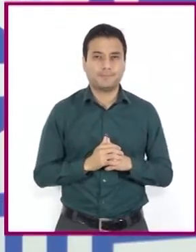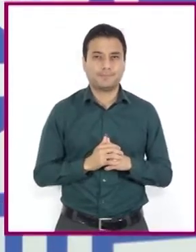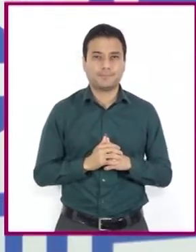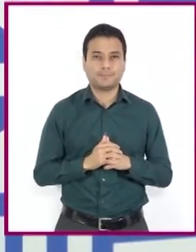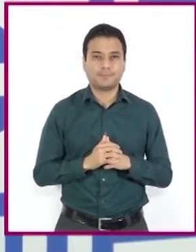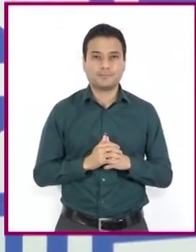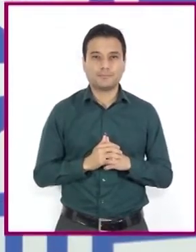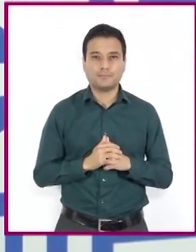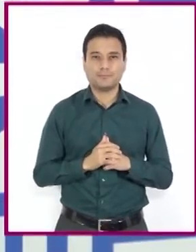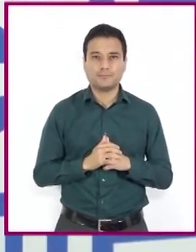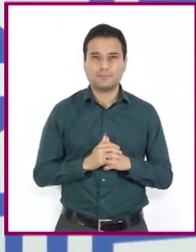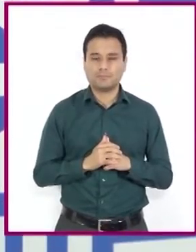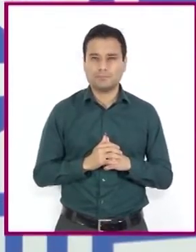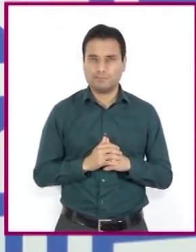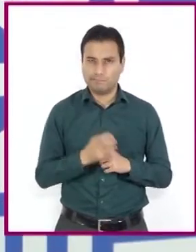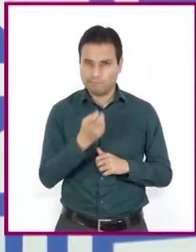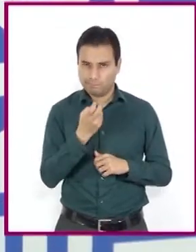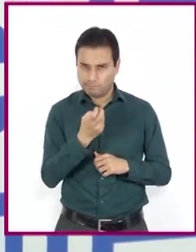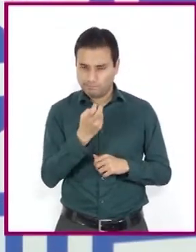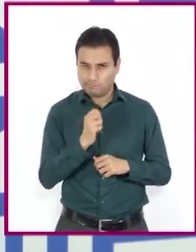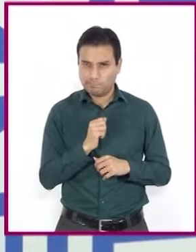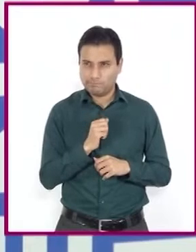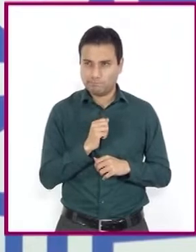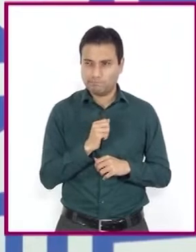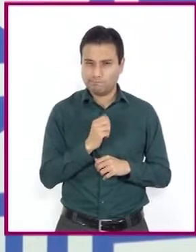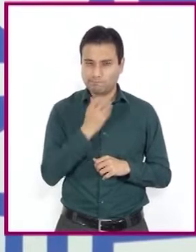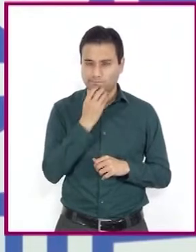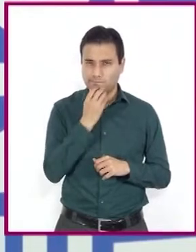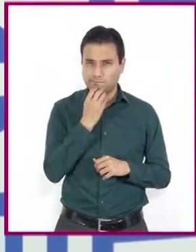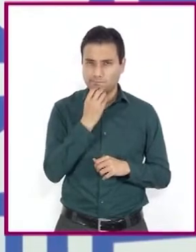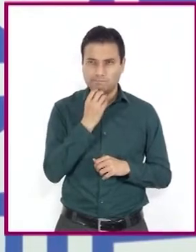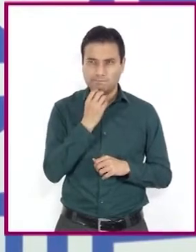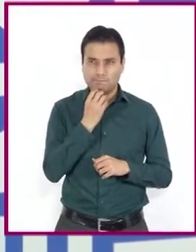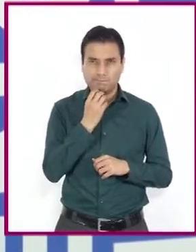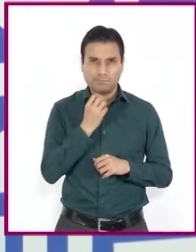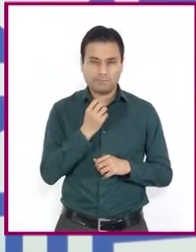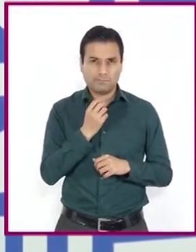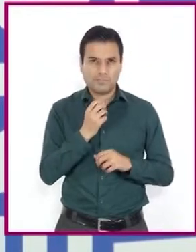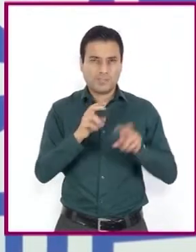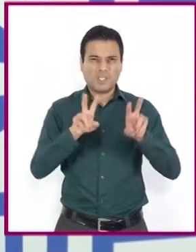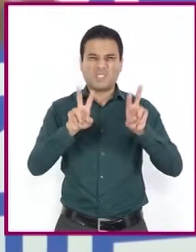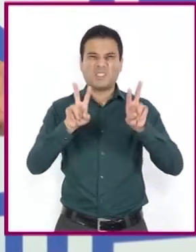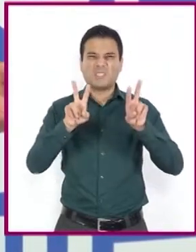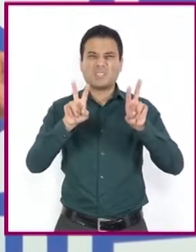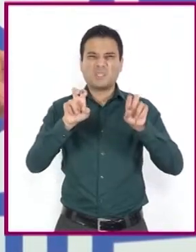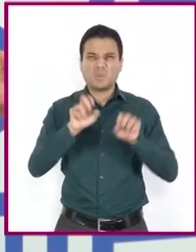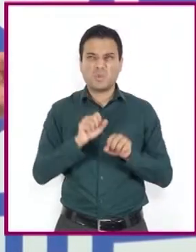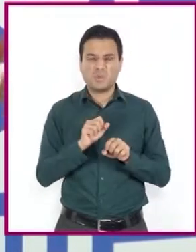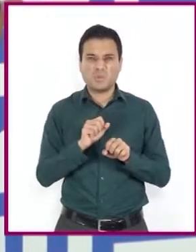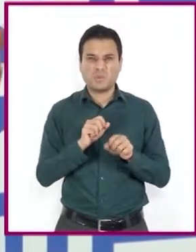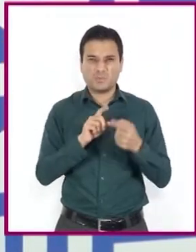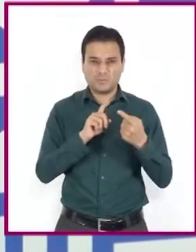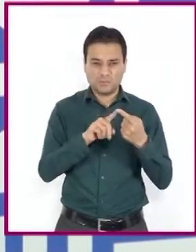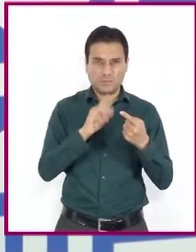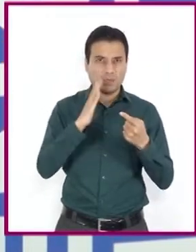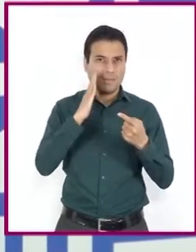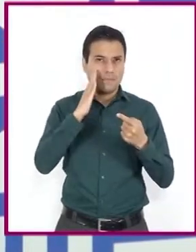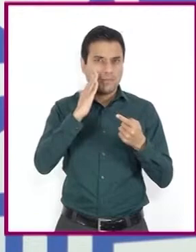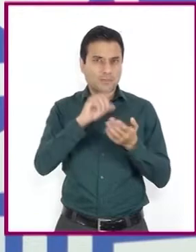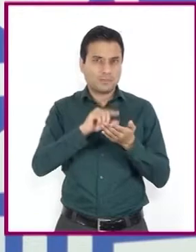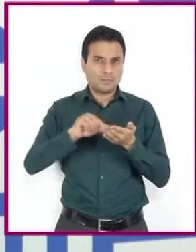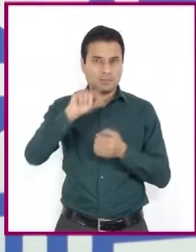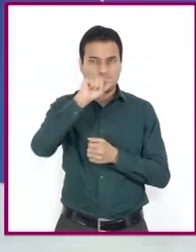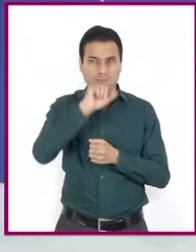Nos da un antecedente de los dos aspectos que se plantean en el título, redes sociales y